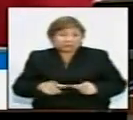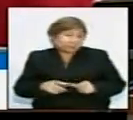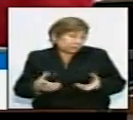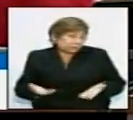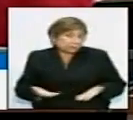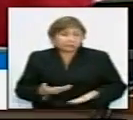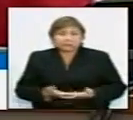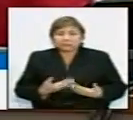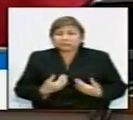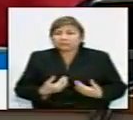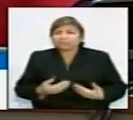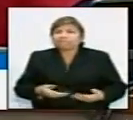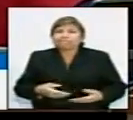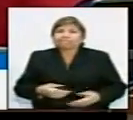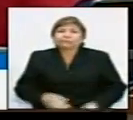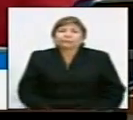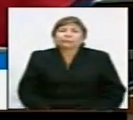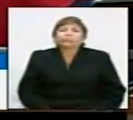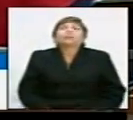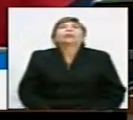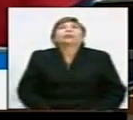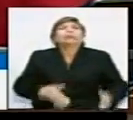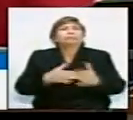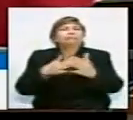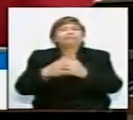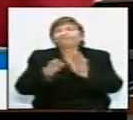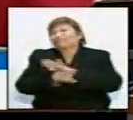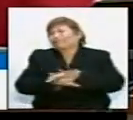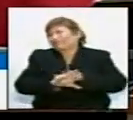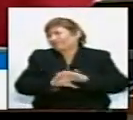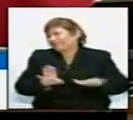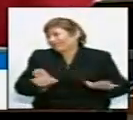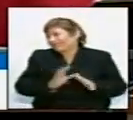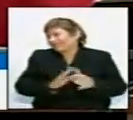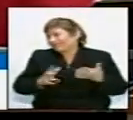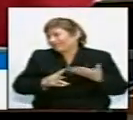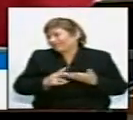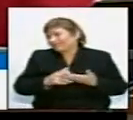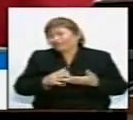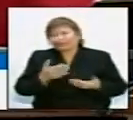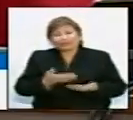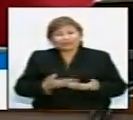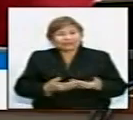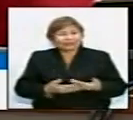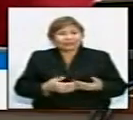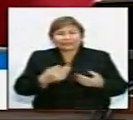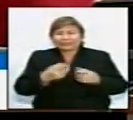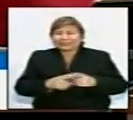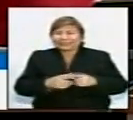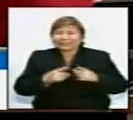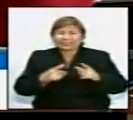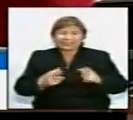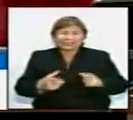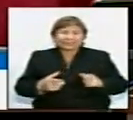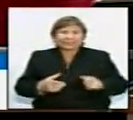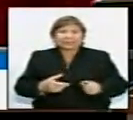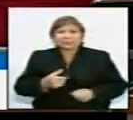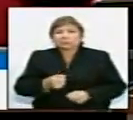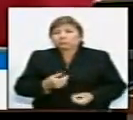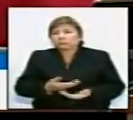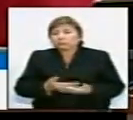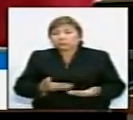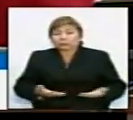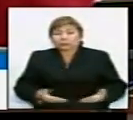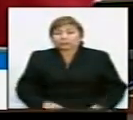objetivo fundamental es seguir acortando brechas. Brechas como la que tenemos enorme en el tema del riego bajo